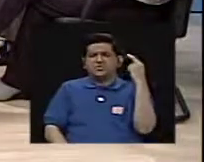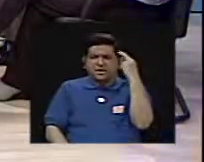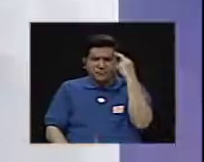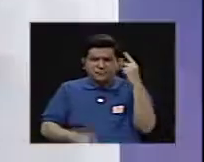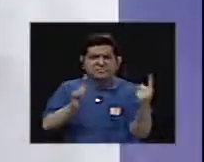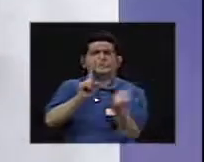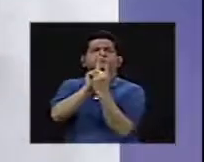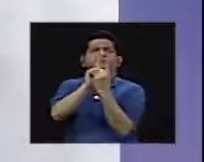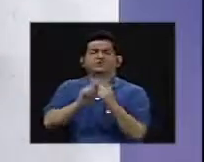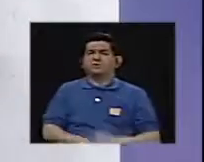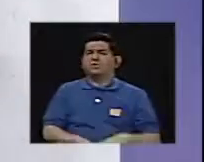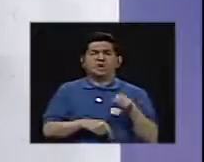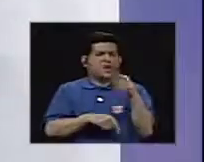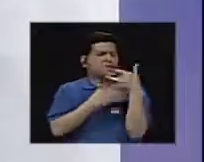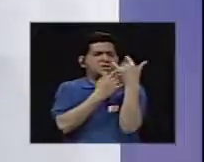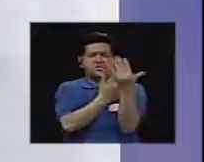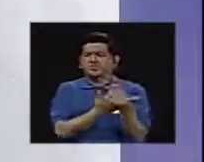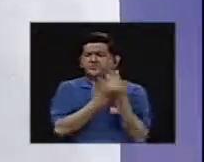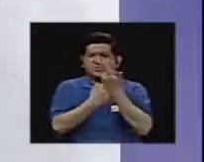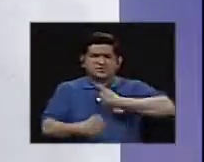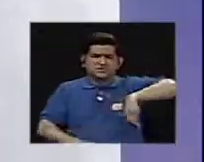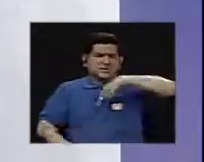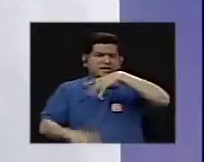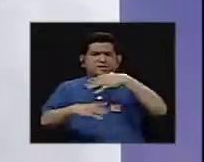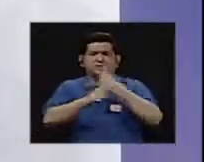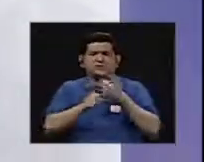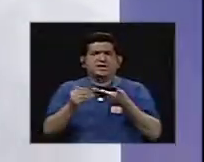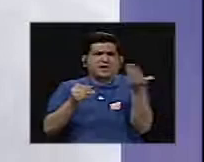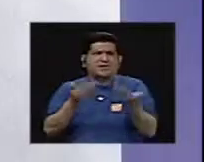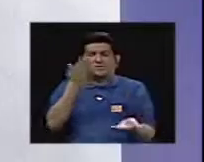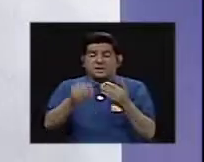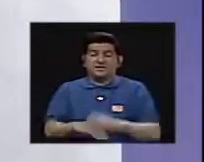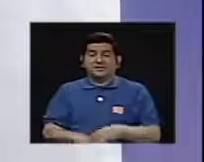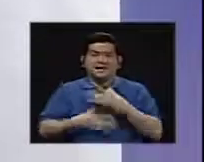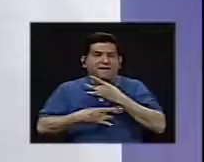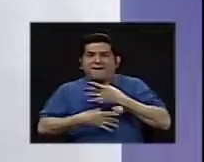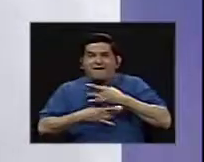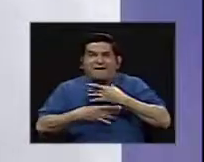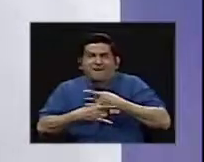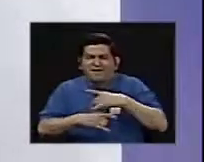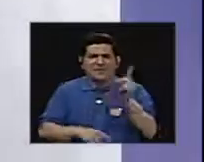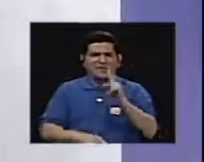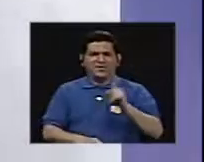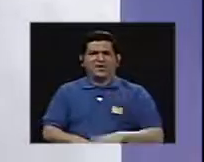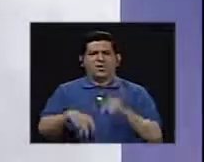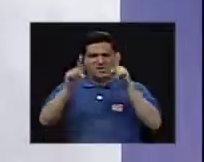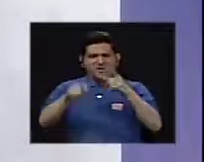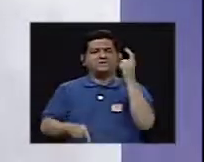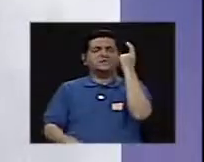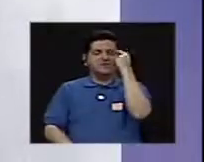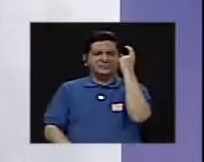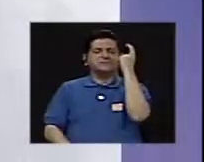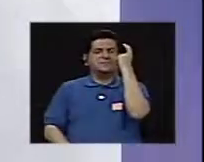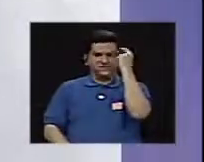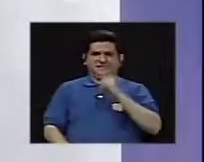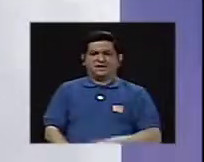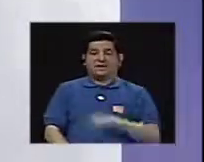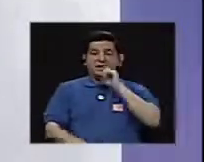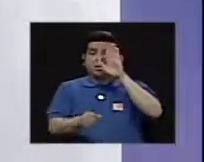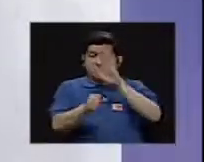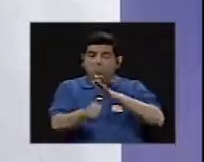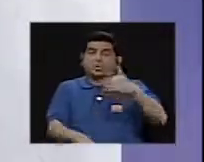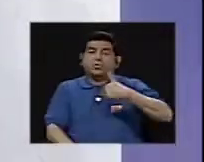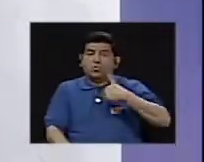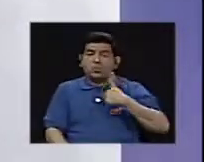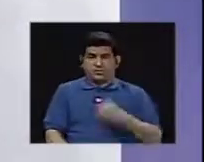Entonces no esperan que hagamos algo que deslumbre al espectador, sino más bien que hagamos algo que los haga pensar. Y ese compromiso que